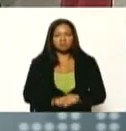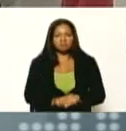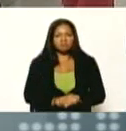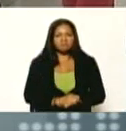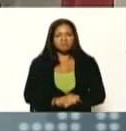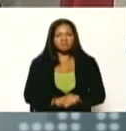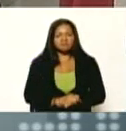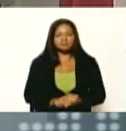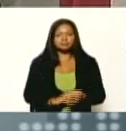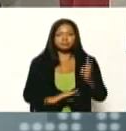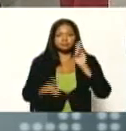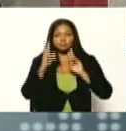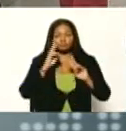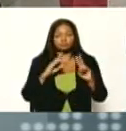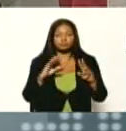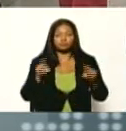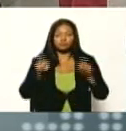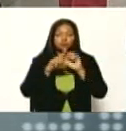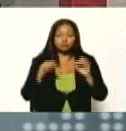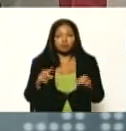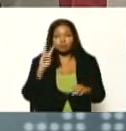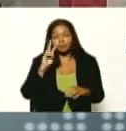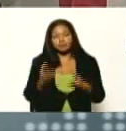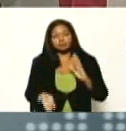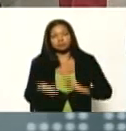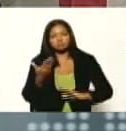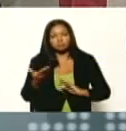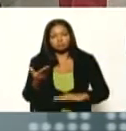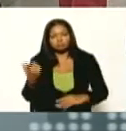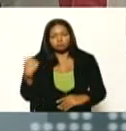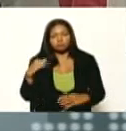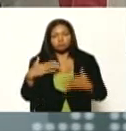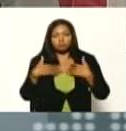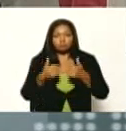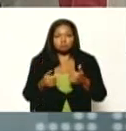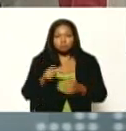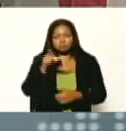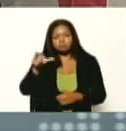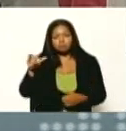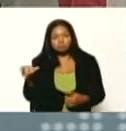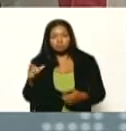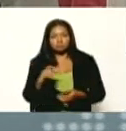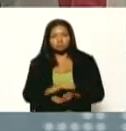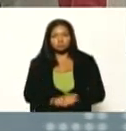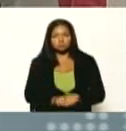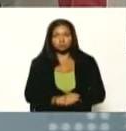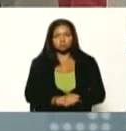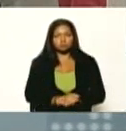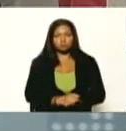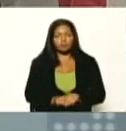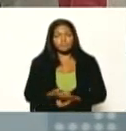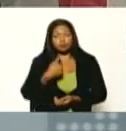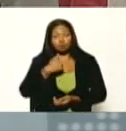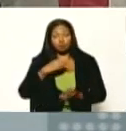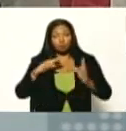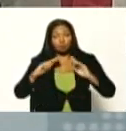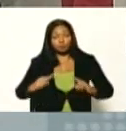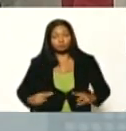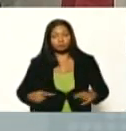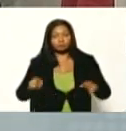lo curen, lo sanen. Hay que ver la importancia que tiene la salud para la gente, para uno como ser